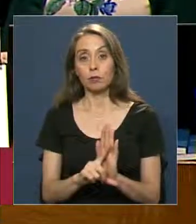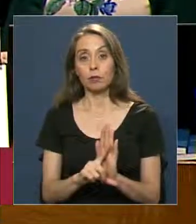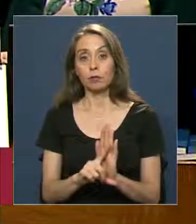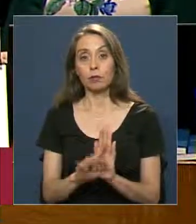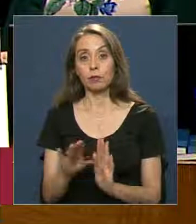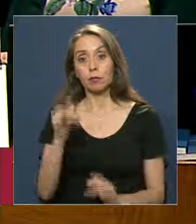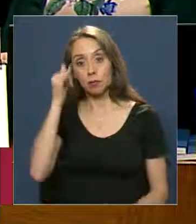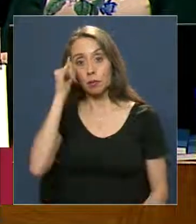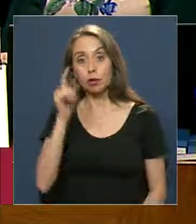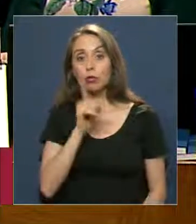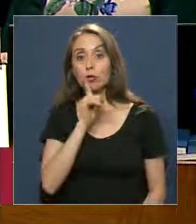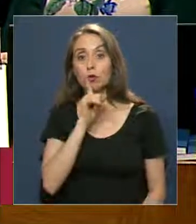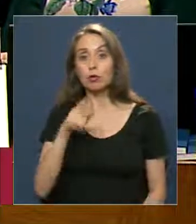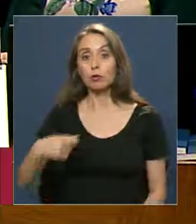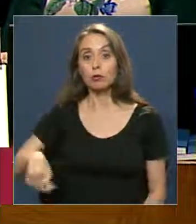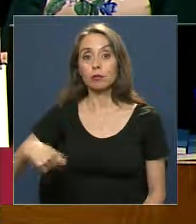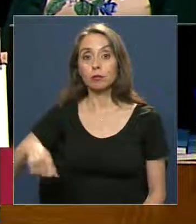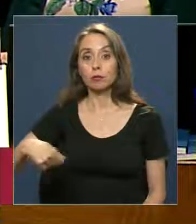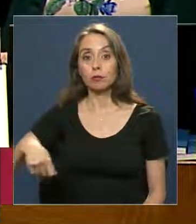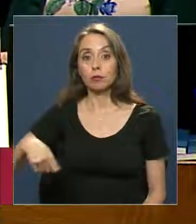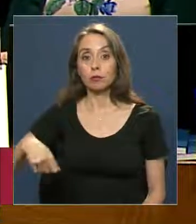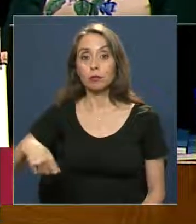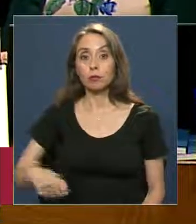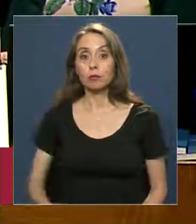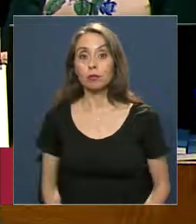Perdón, silencio.